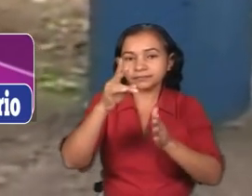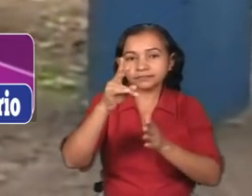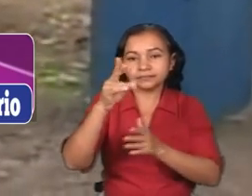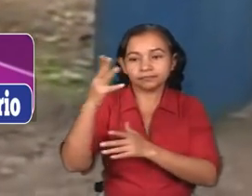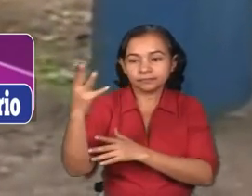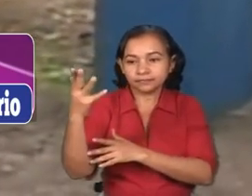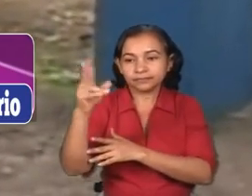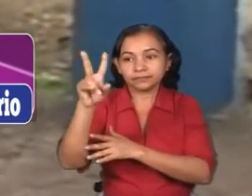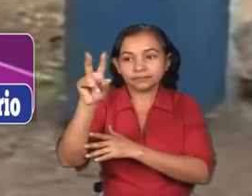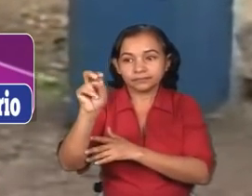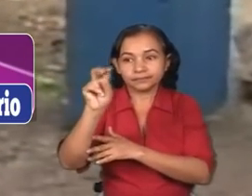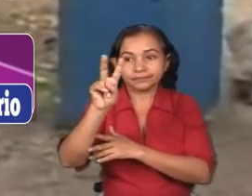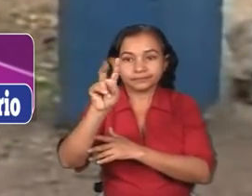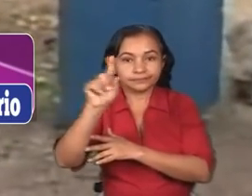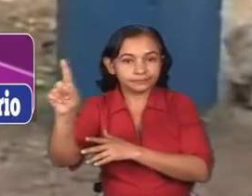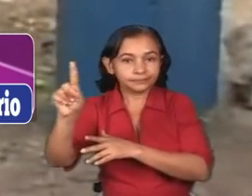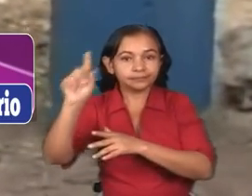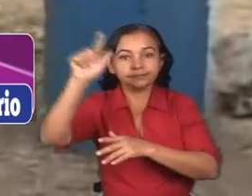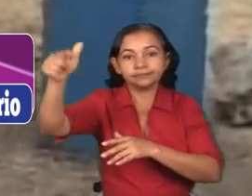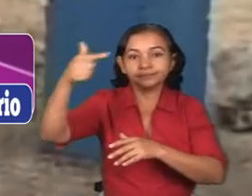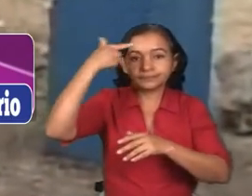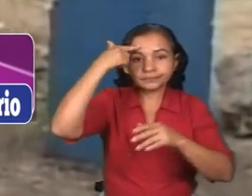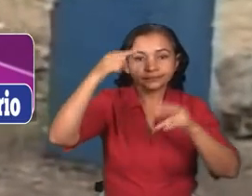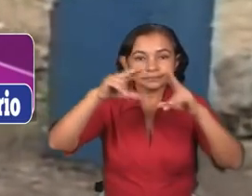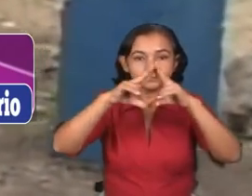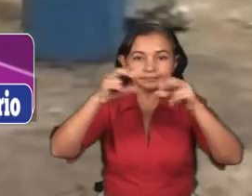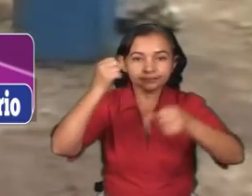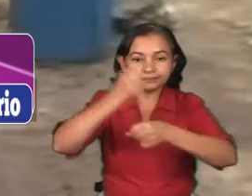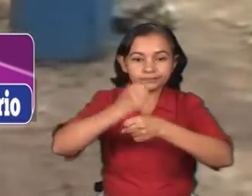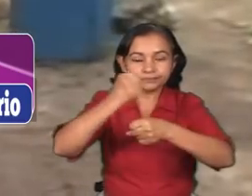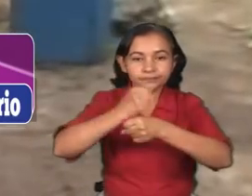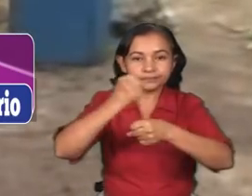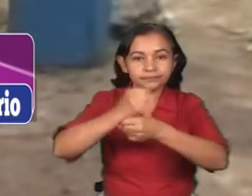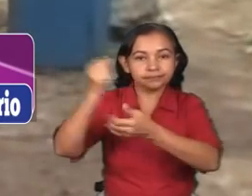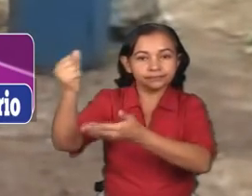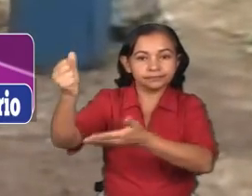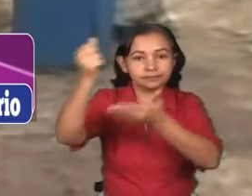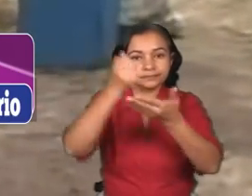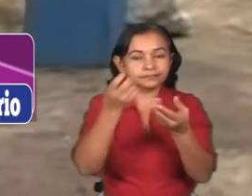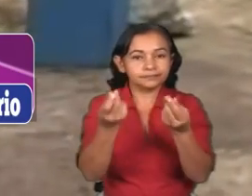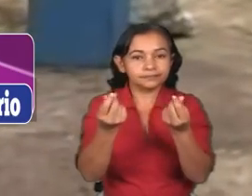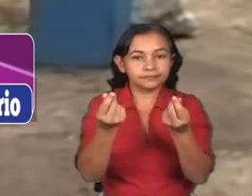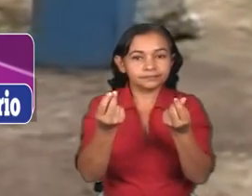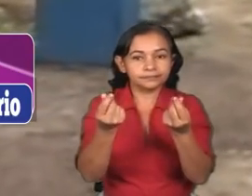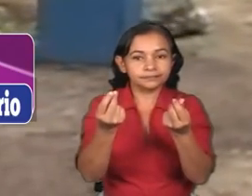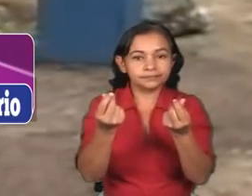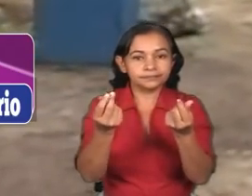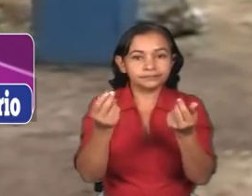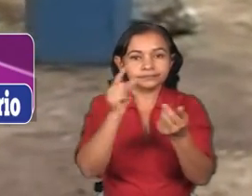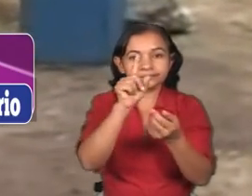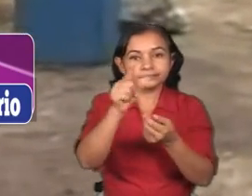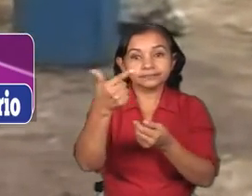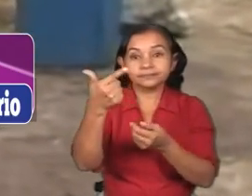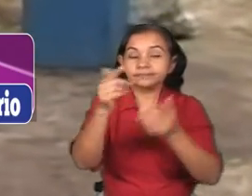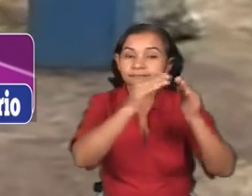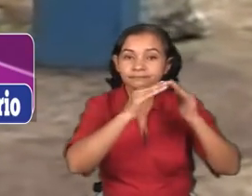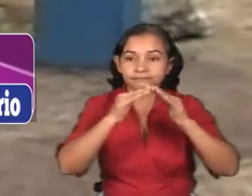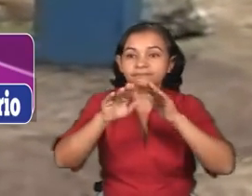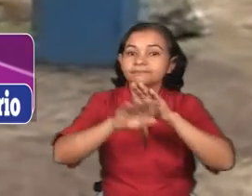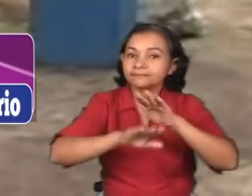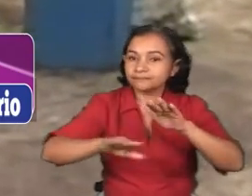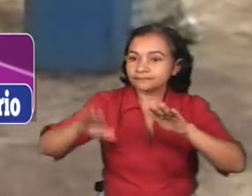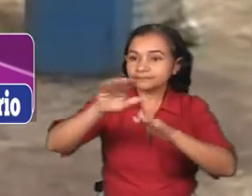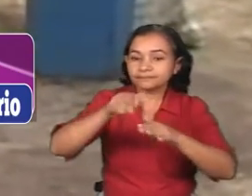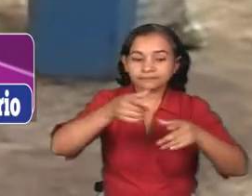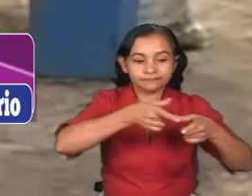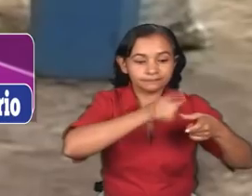21. Ya el gobierno de Nicaragua está trabajando con fuentes financieras el financiamiento de 7 ciudades más, en